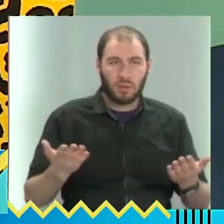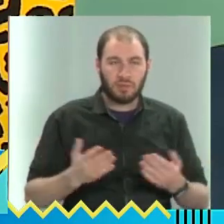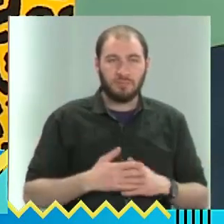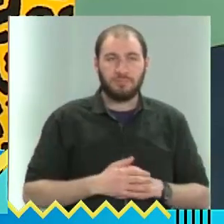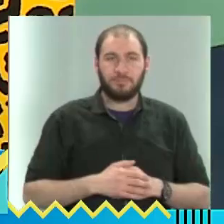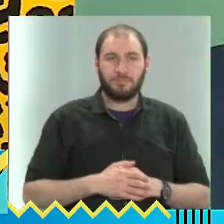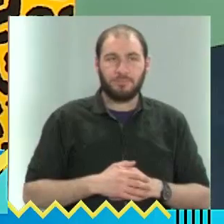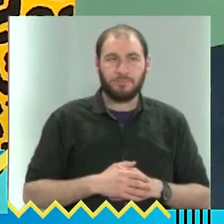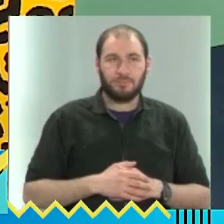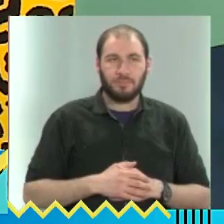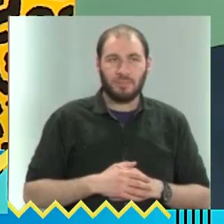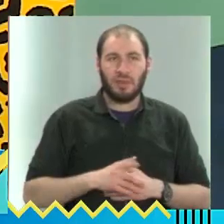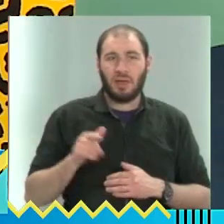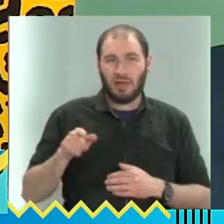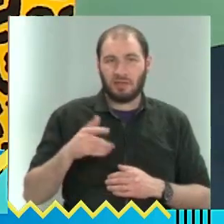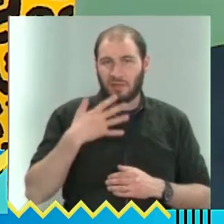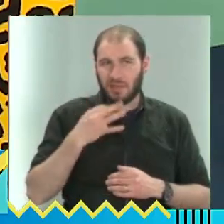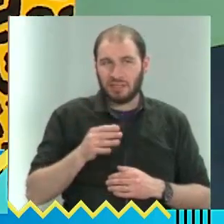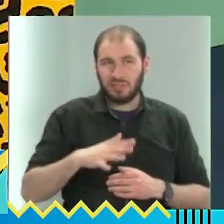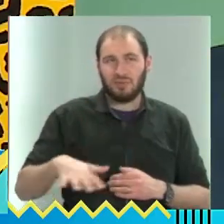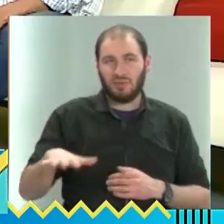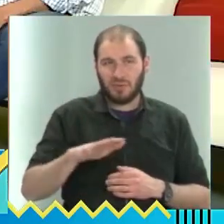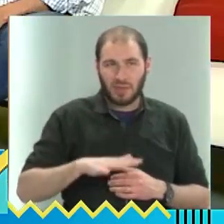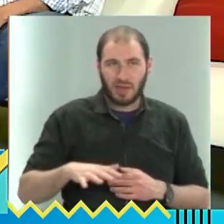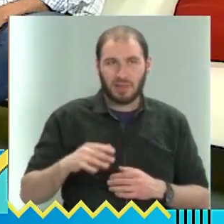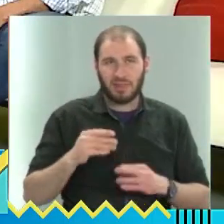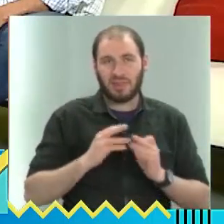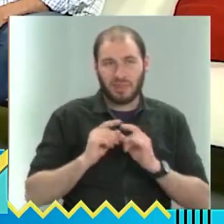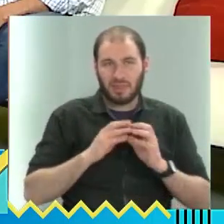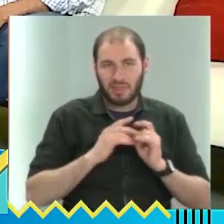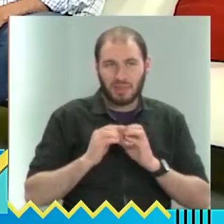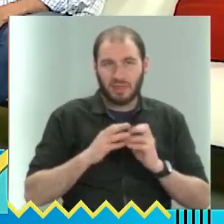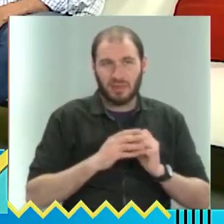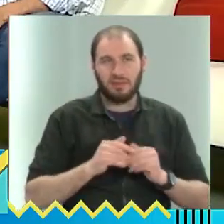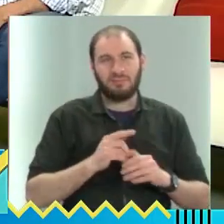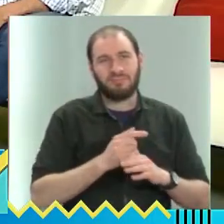modos, bueno, esa es una realidad urbana sí, que es para discutir.